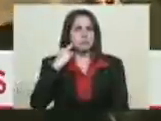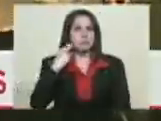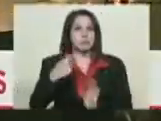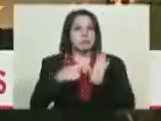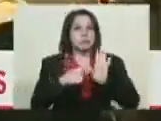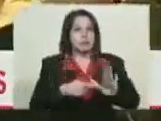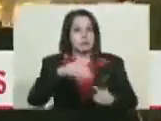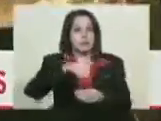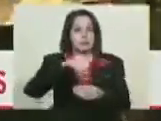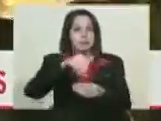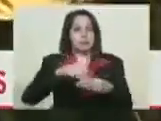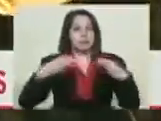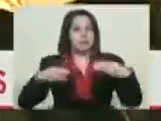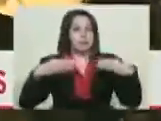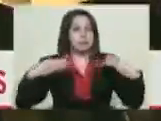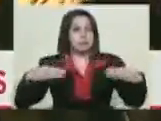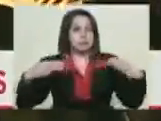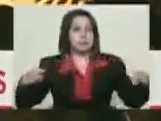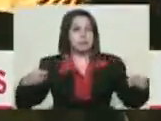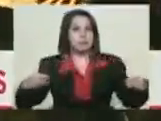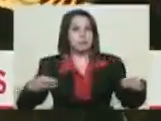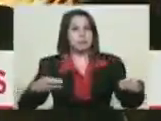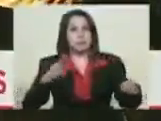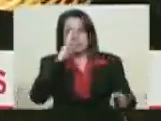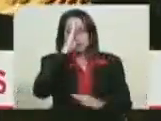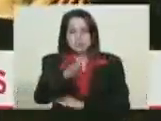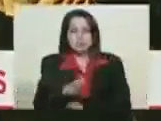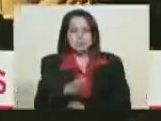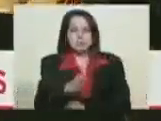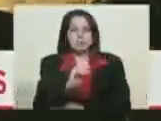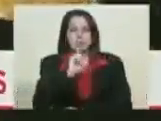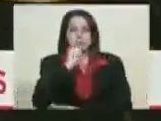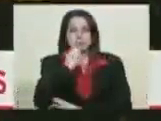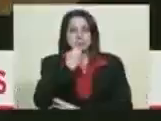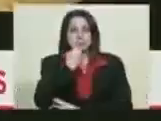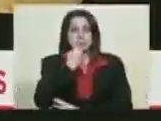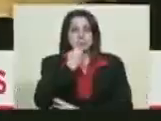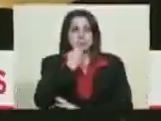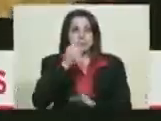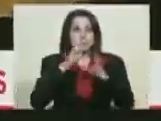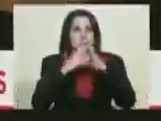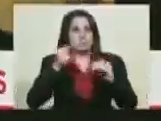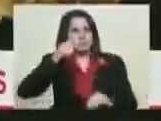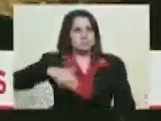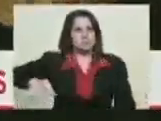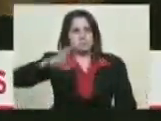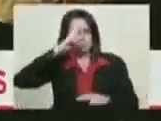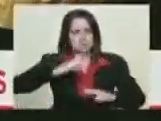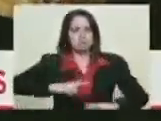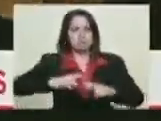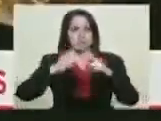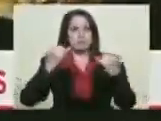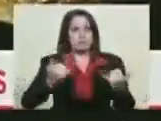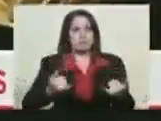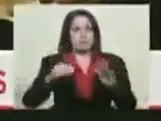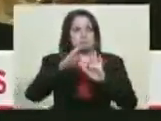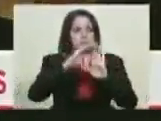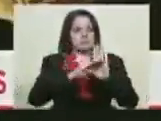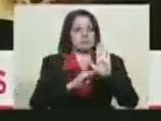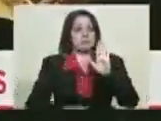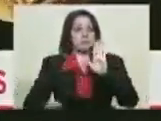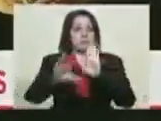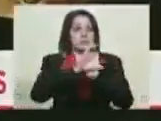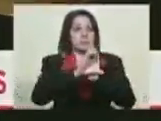del voto popular, el voto directo, el voto secreto, cumpliendo también con los preceptos